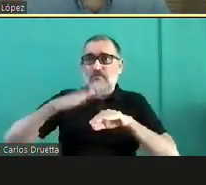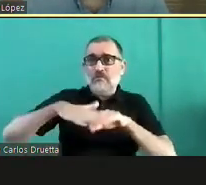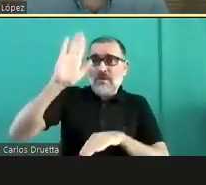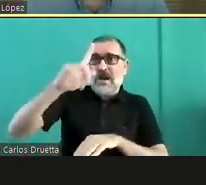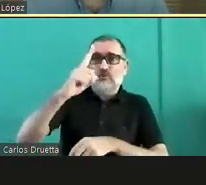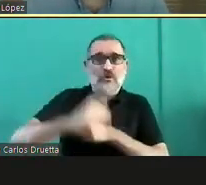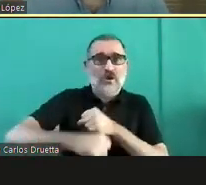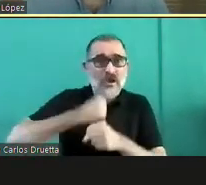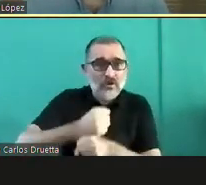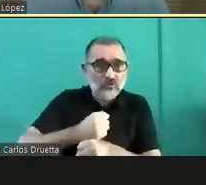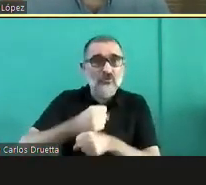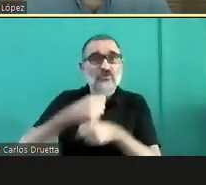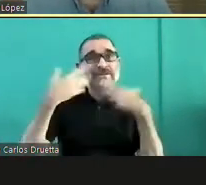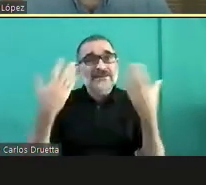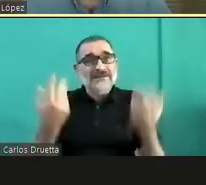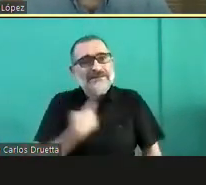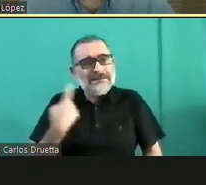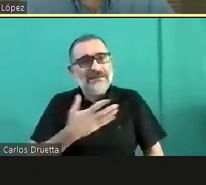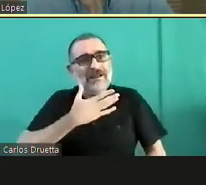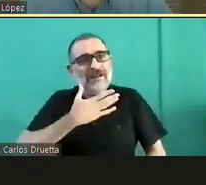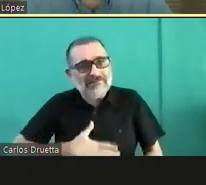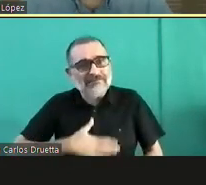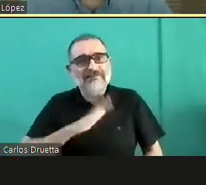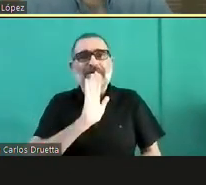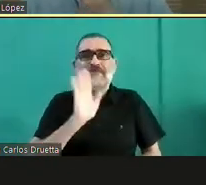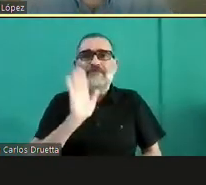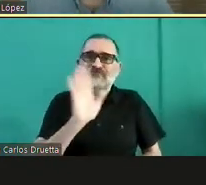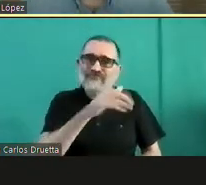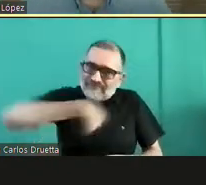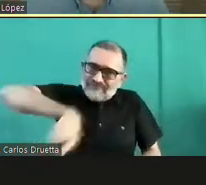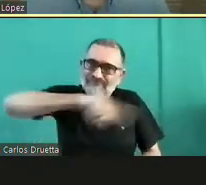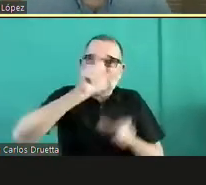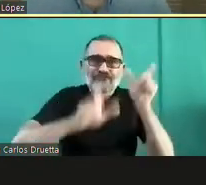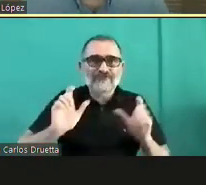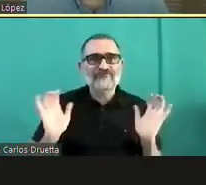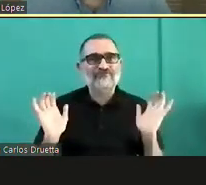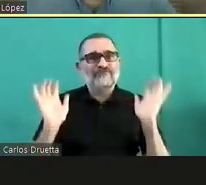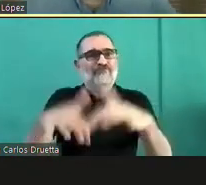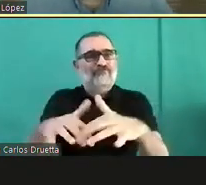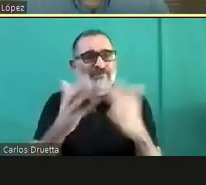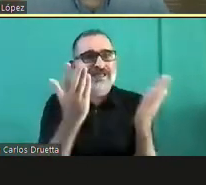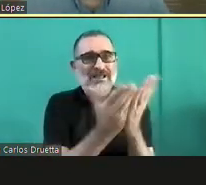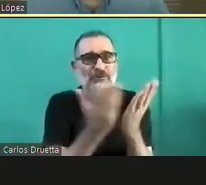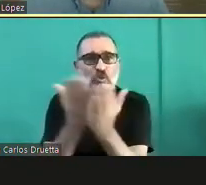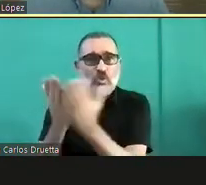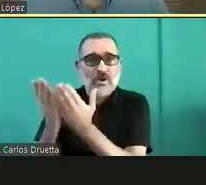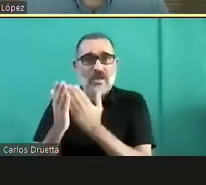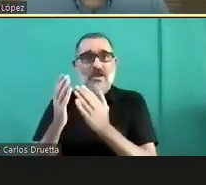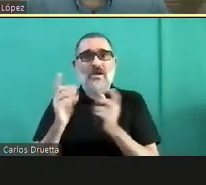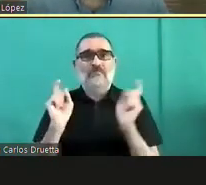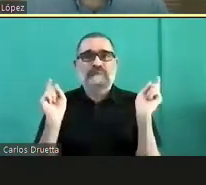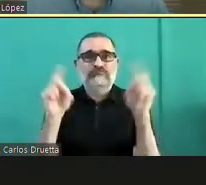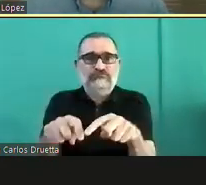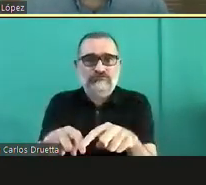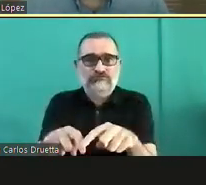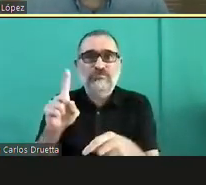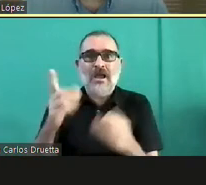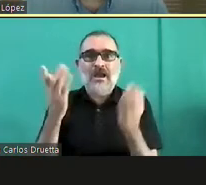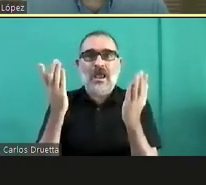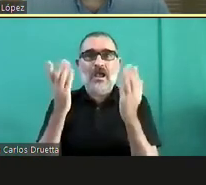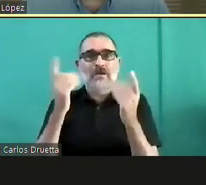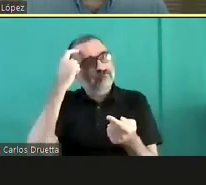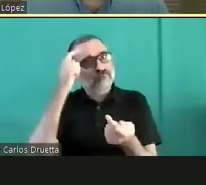en esto y la pandemia lo que también nos dio es una oportunidad en la población general de identificar la